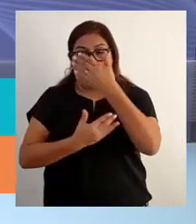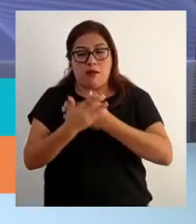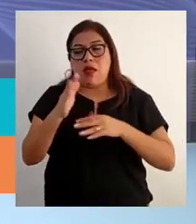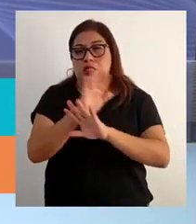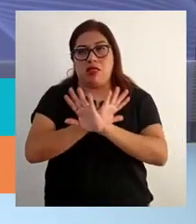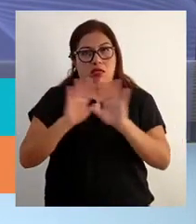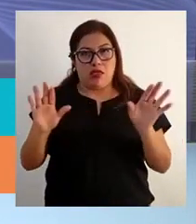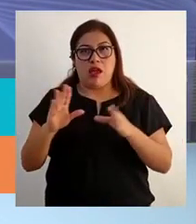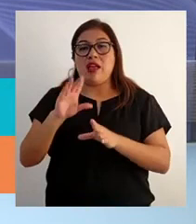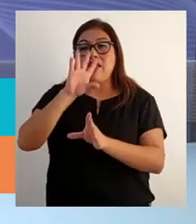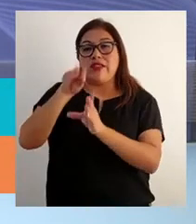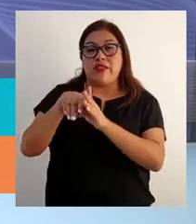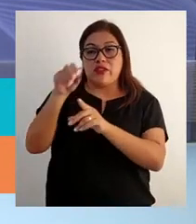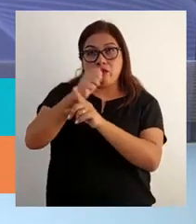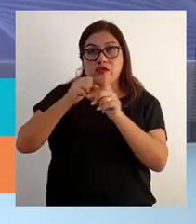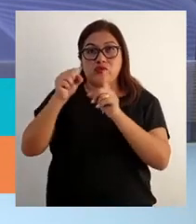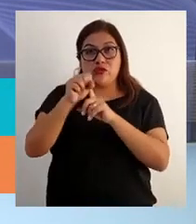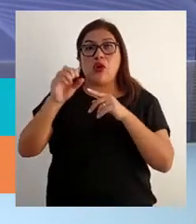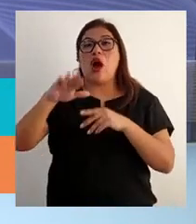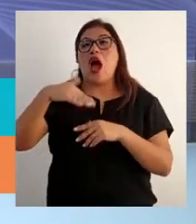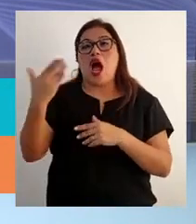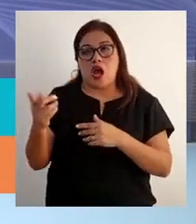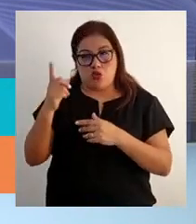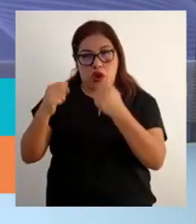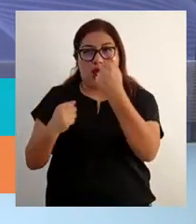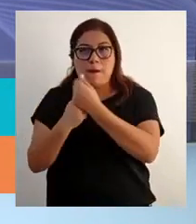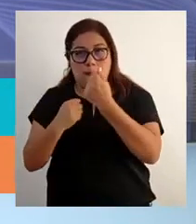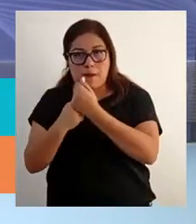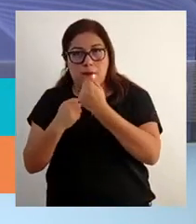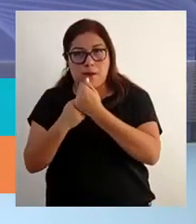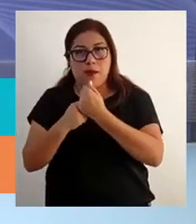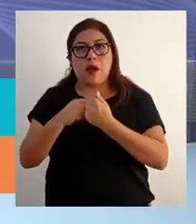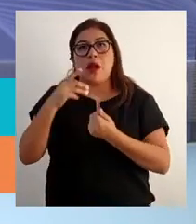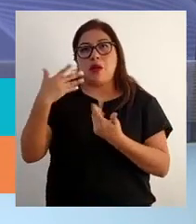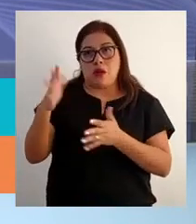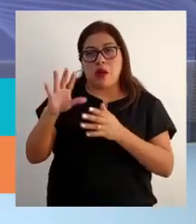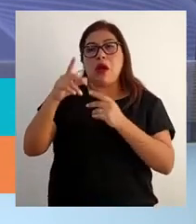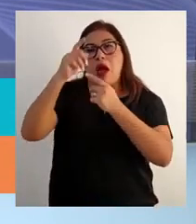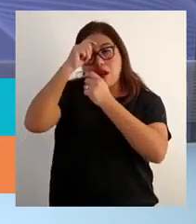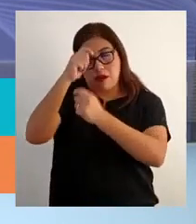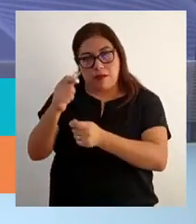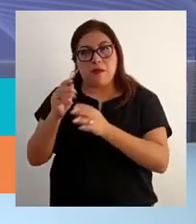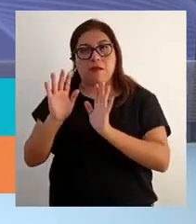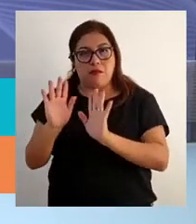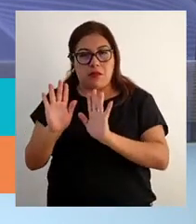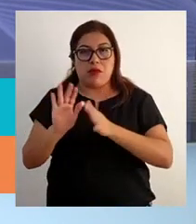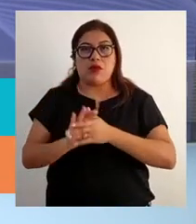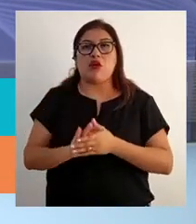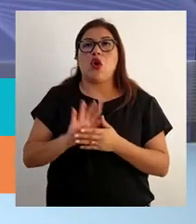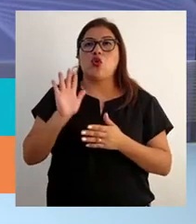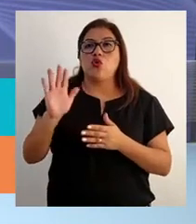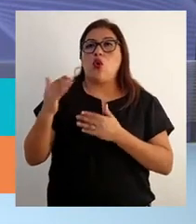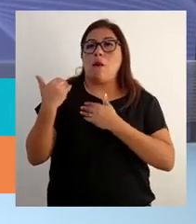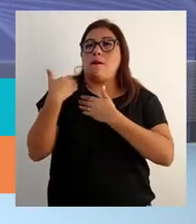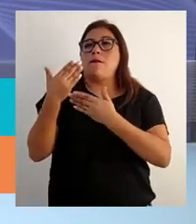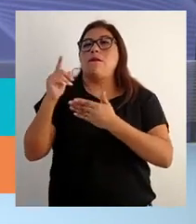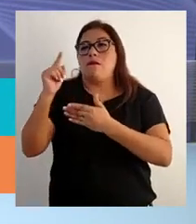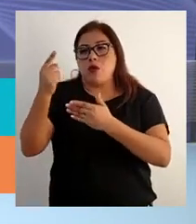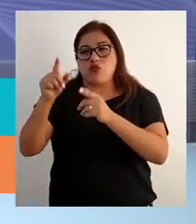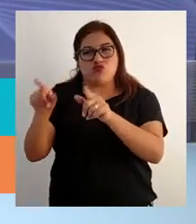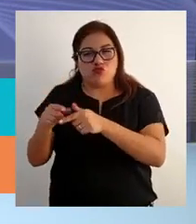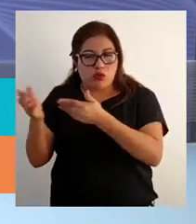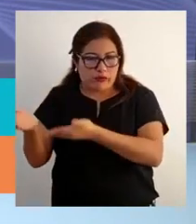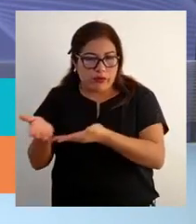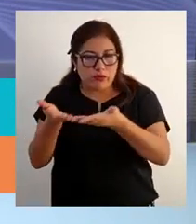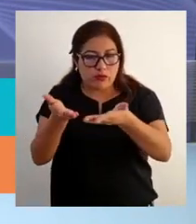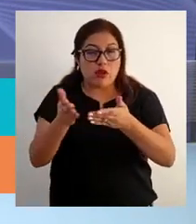surge la figura del apoyo, ¿no? Un apoyo que tiene que respetar las preferencias, ¿no? Y contra el